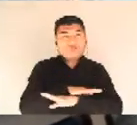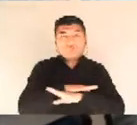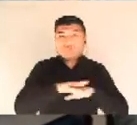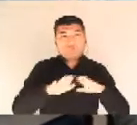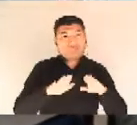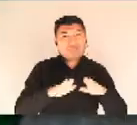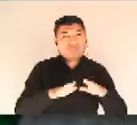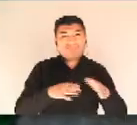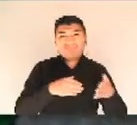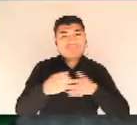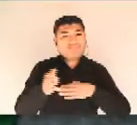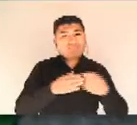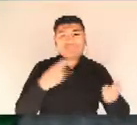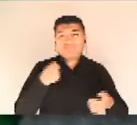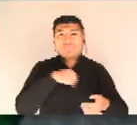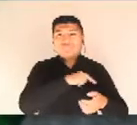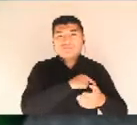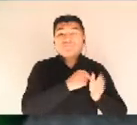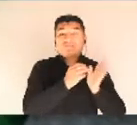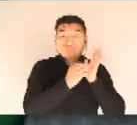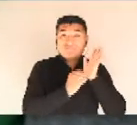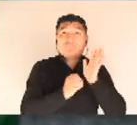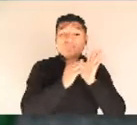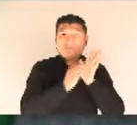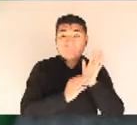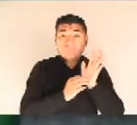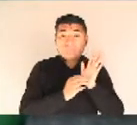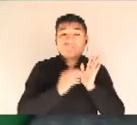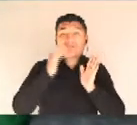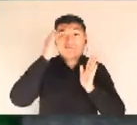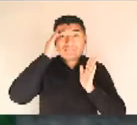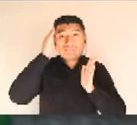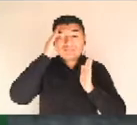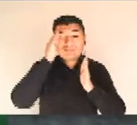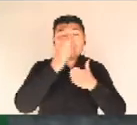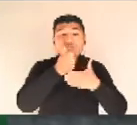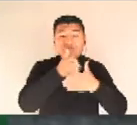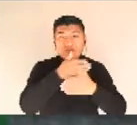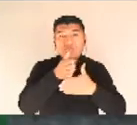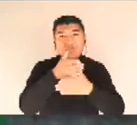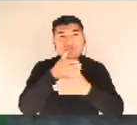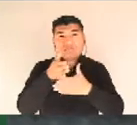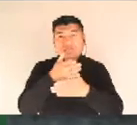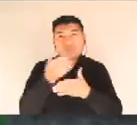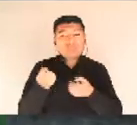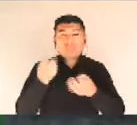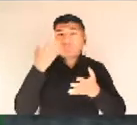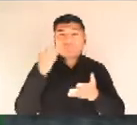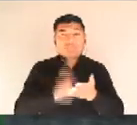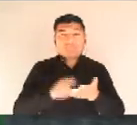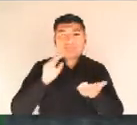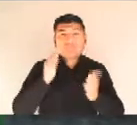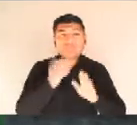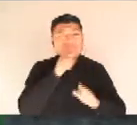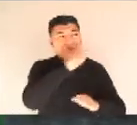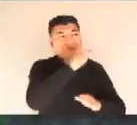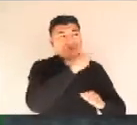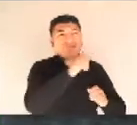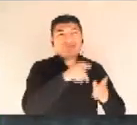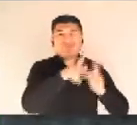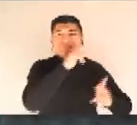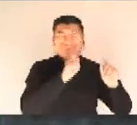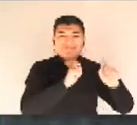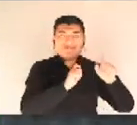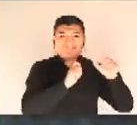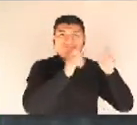aunque a nosotros nos esté faltando saber compartir muchas veces somos como ese rico epulón